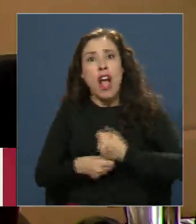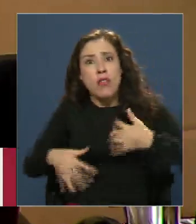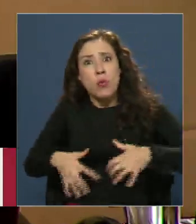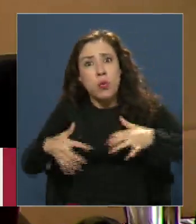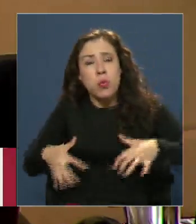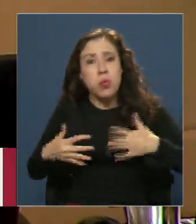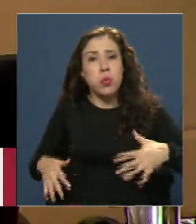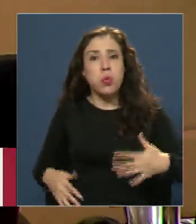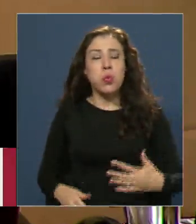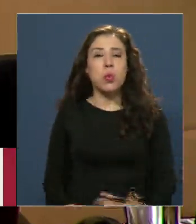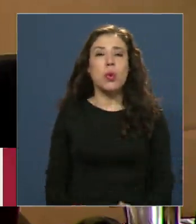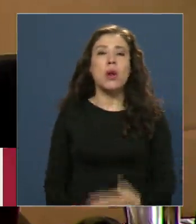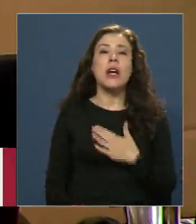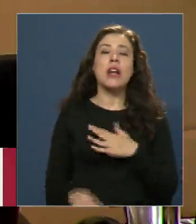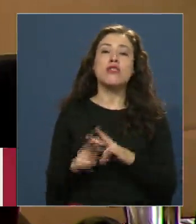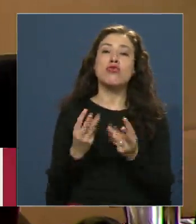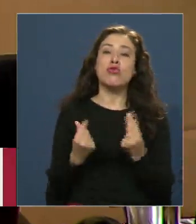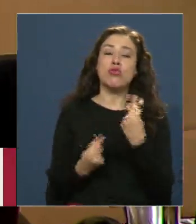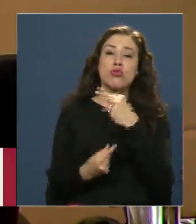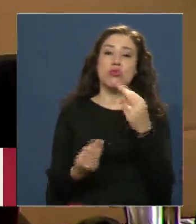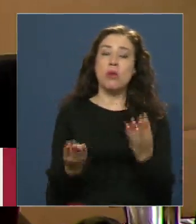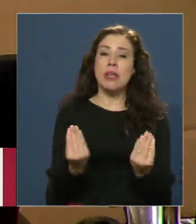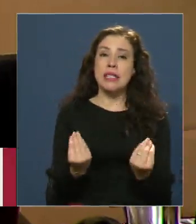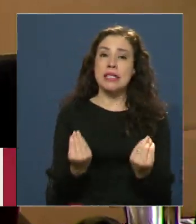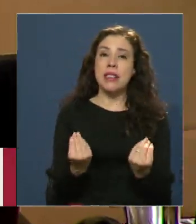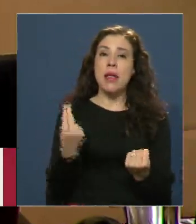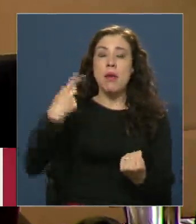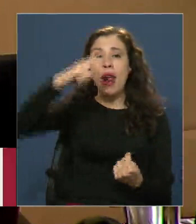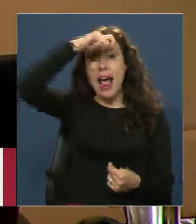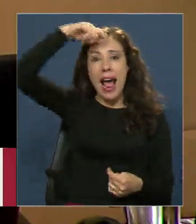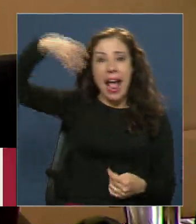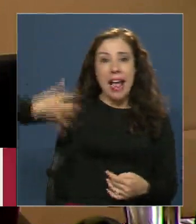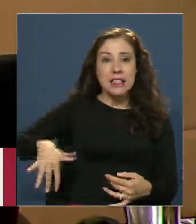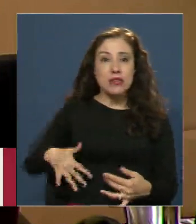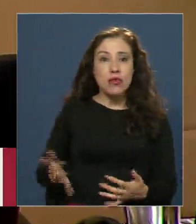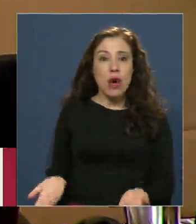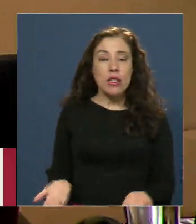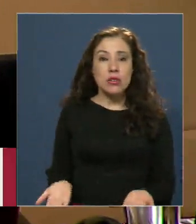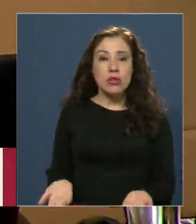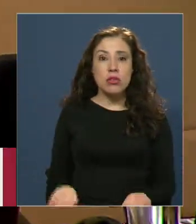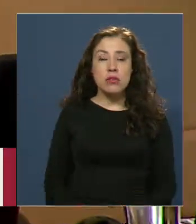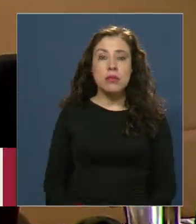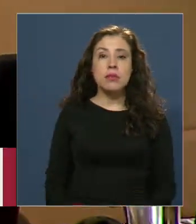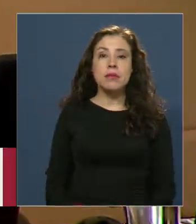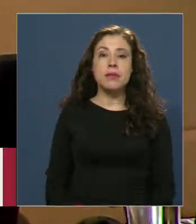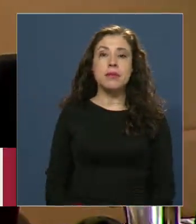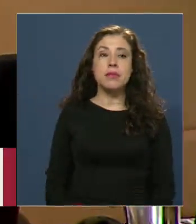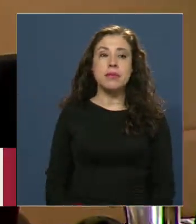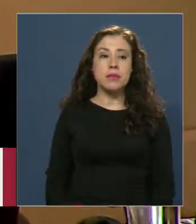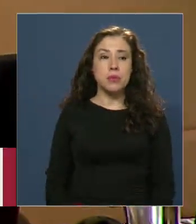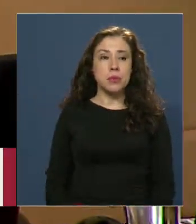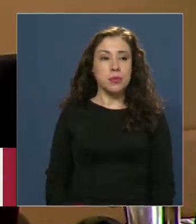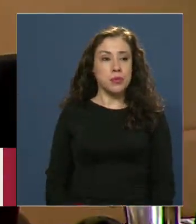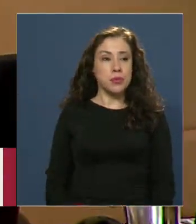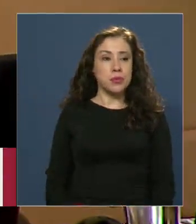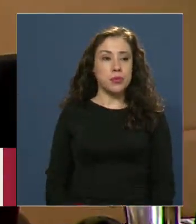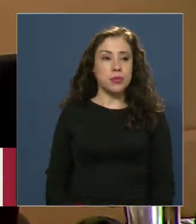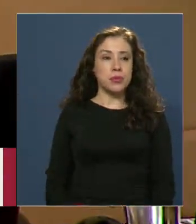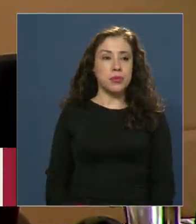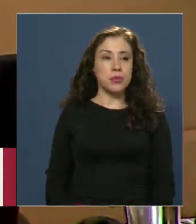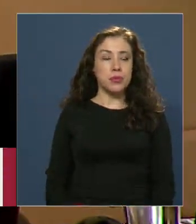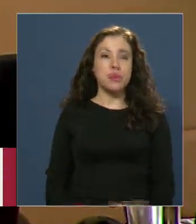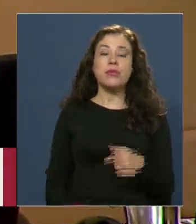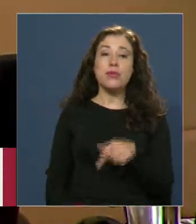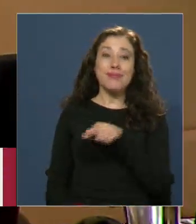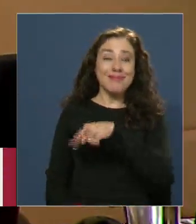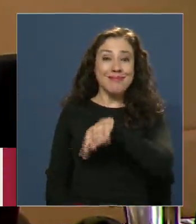busca satisfacer sus necesidades a través de su propio esfuerzo, obviamente que estaban en